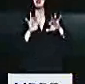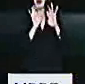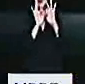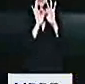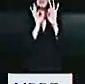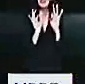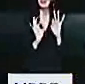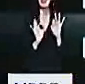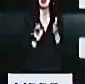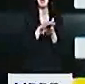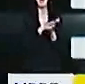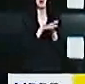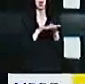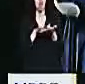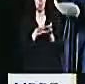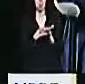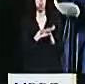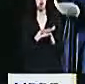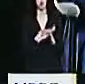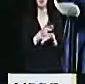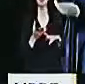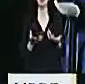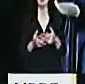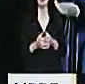ejemplo, tratamientos de